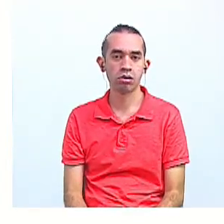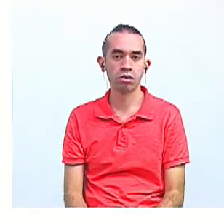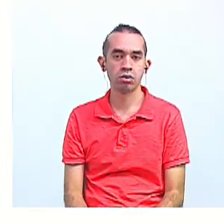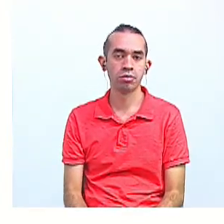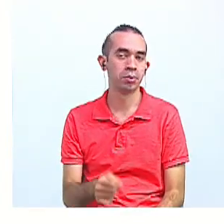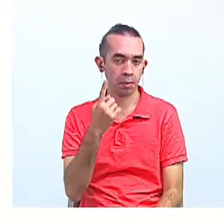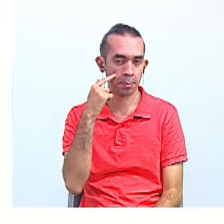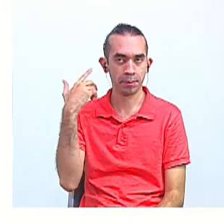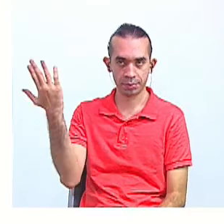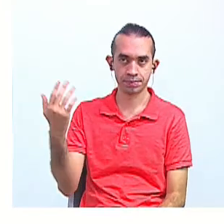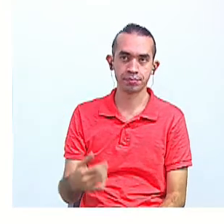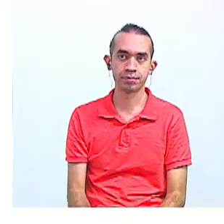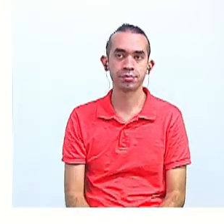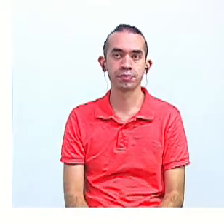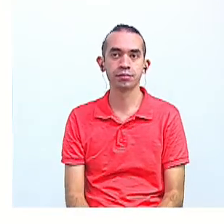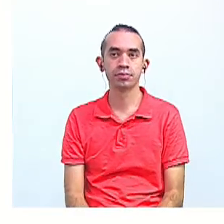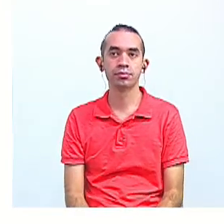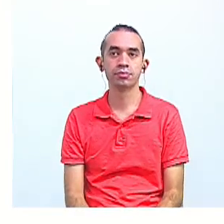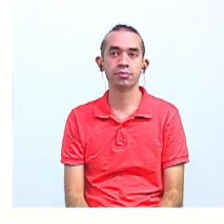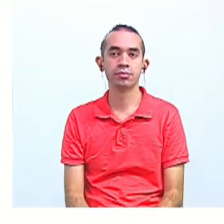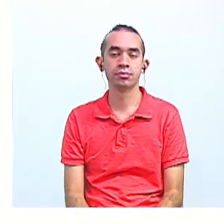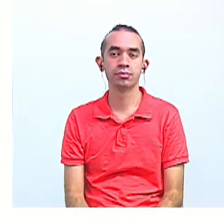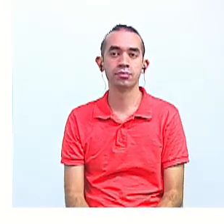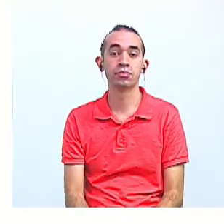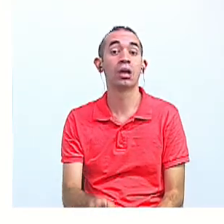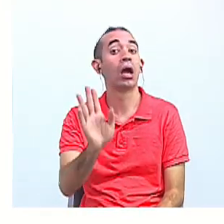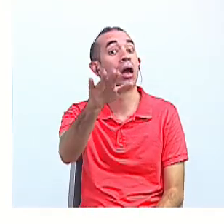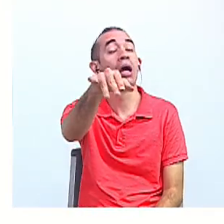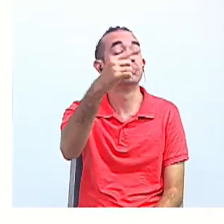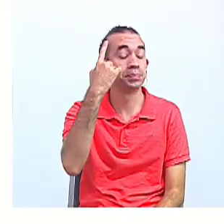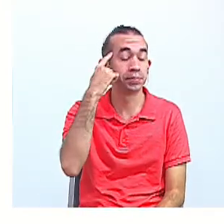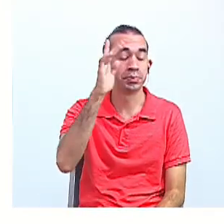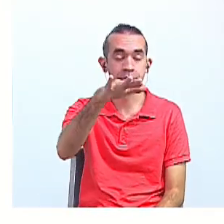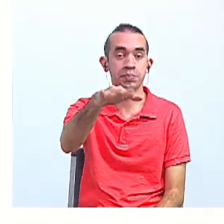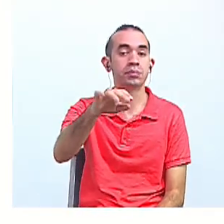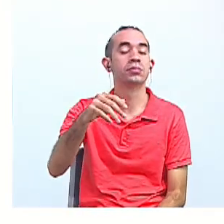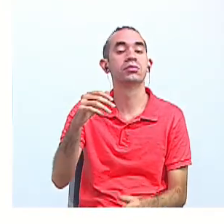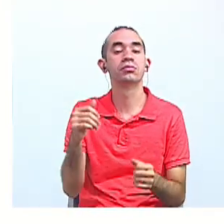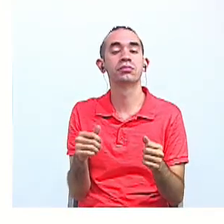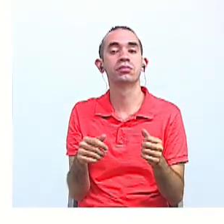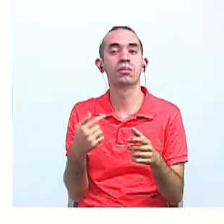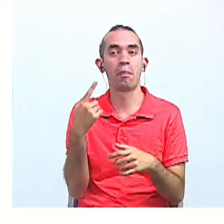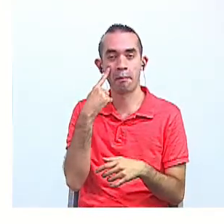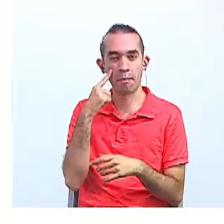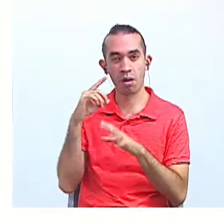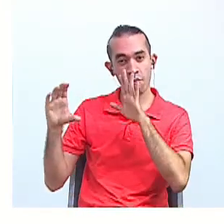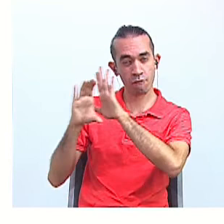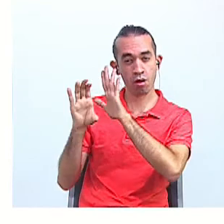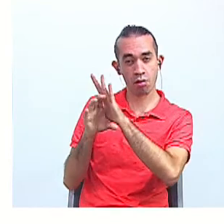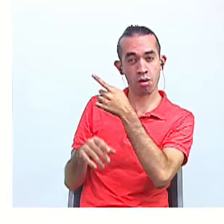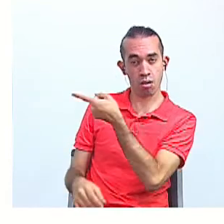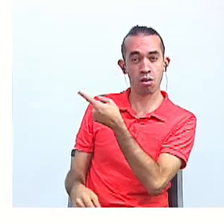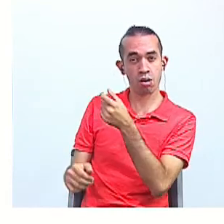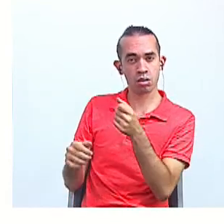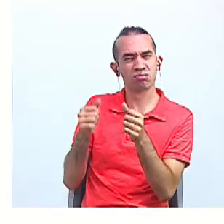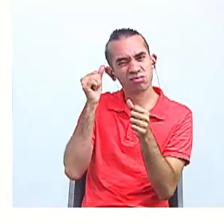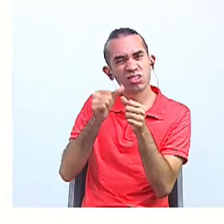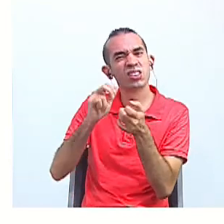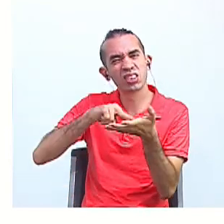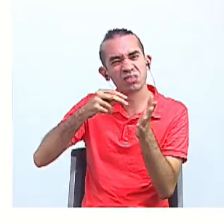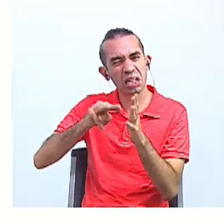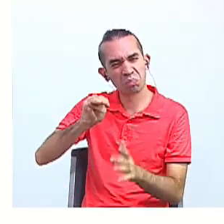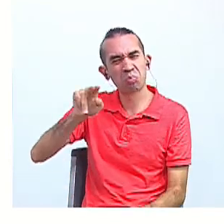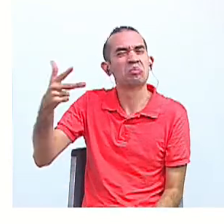acompáñenme y vean los pasos. Antes de ver los pasos, les traje esa imagen por si no recuerdan bien cómo es un